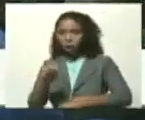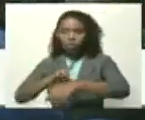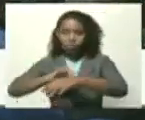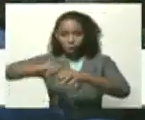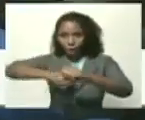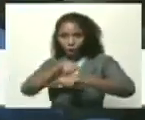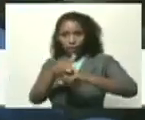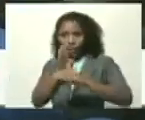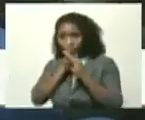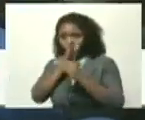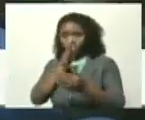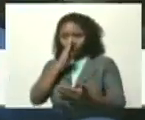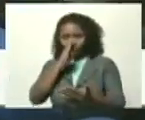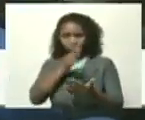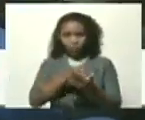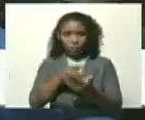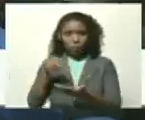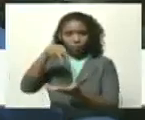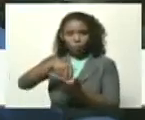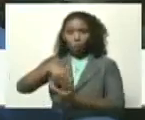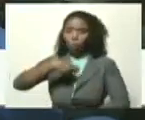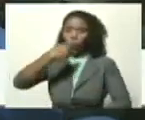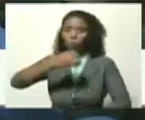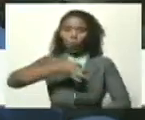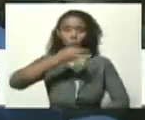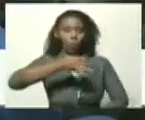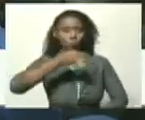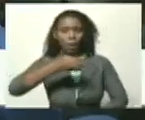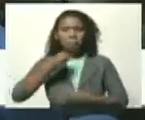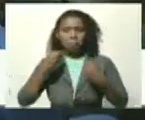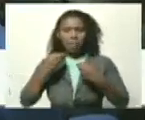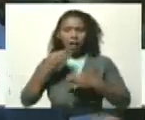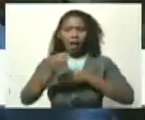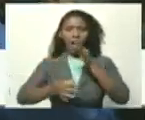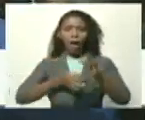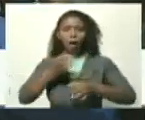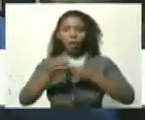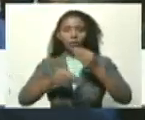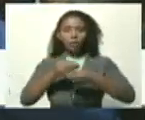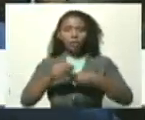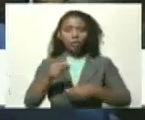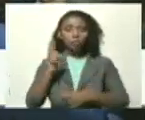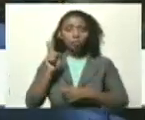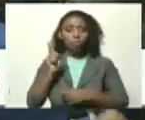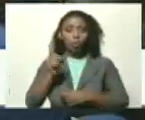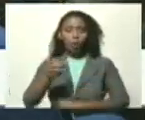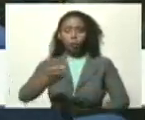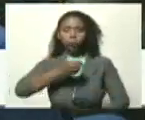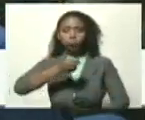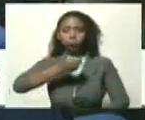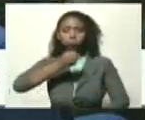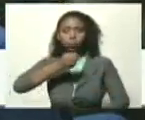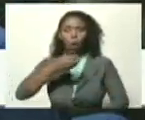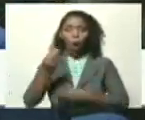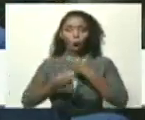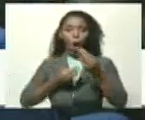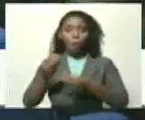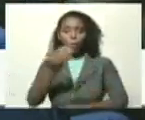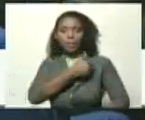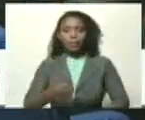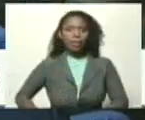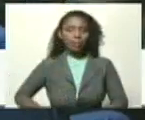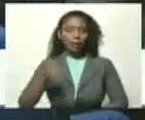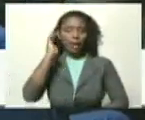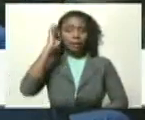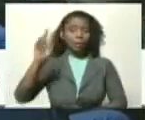se dirige a la tribuna de oradores para emitir su discurso como presidente del